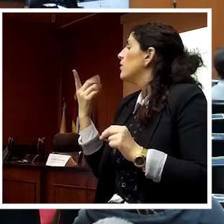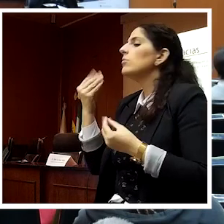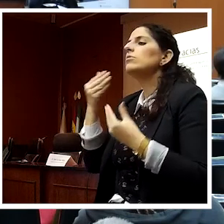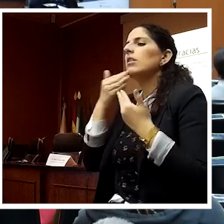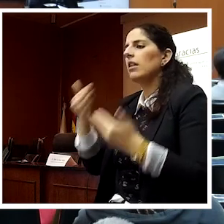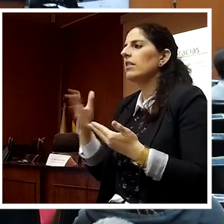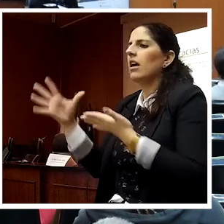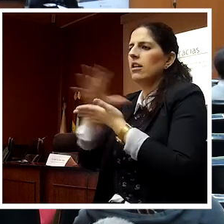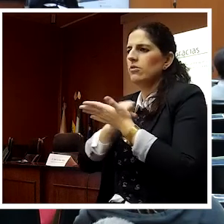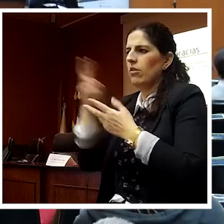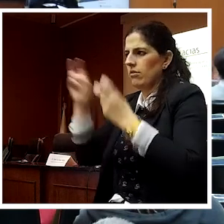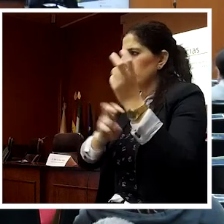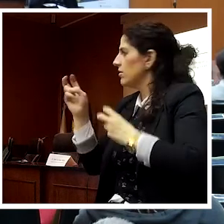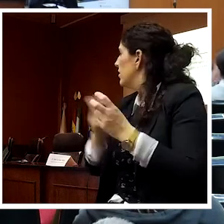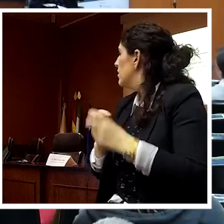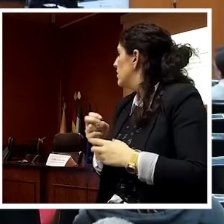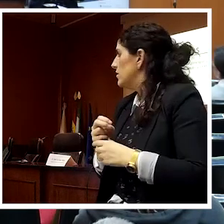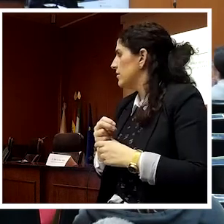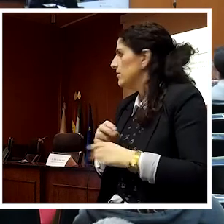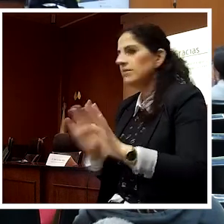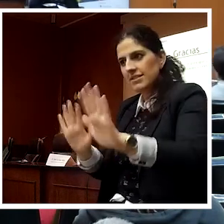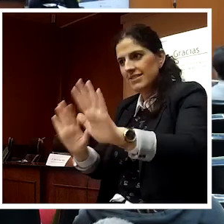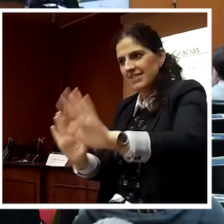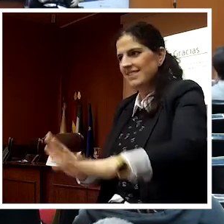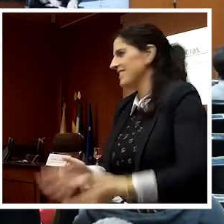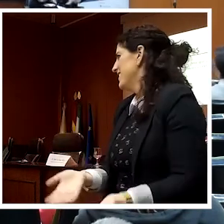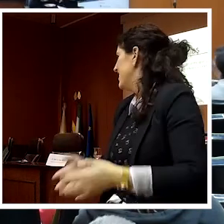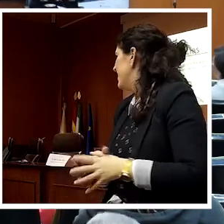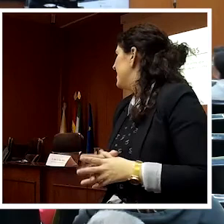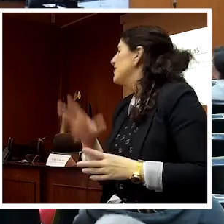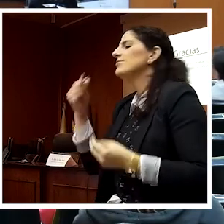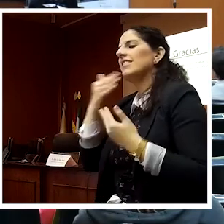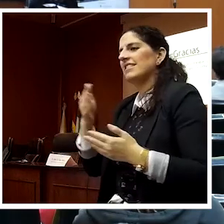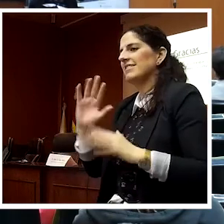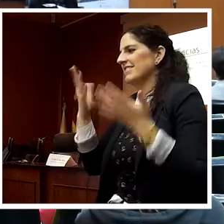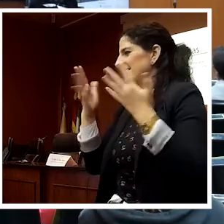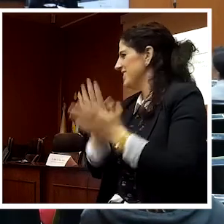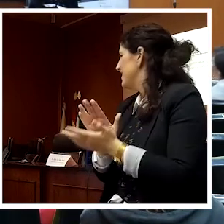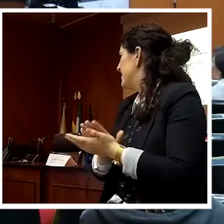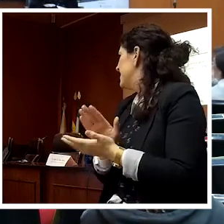gracias a todas las personas que se ocupan de que esto vaya cada vez mejor. Muchas gracias.